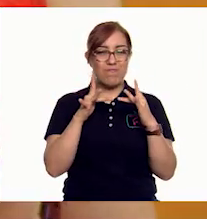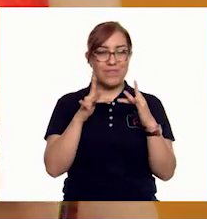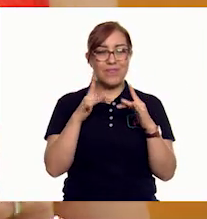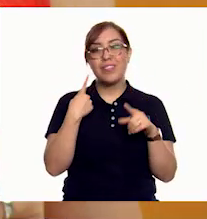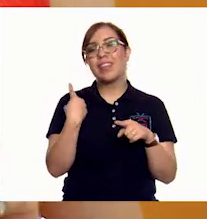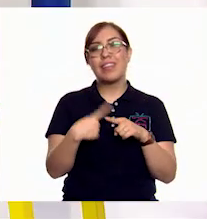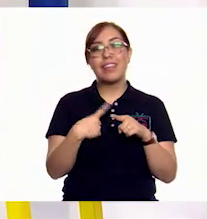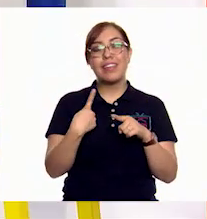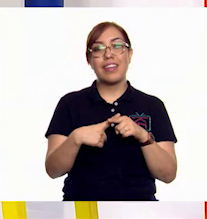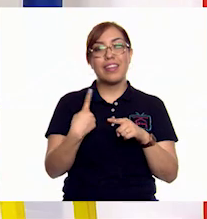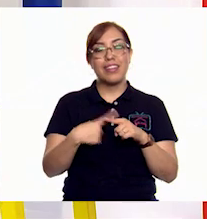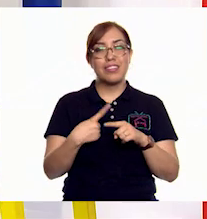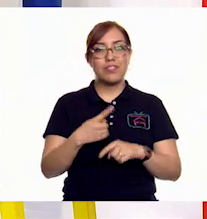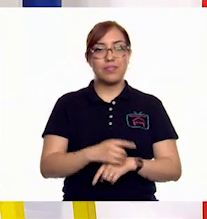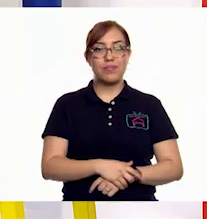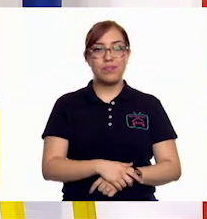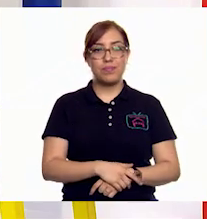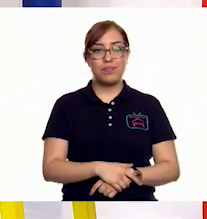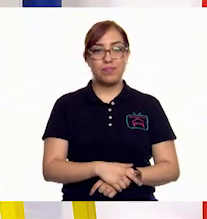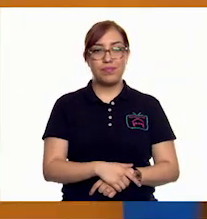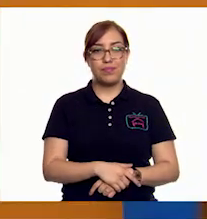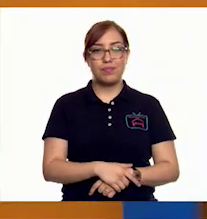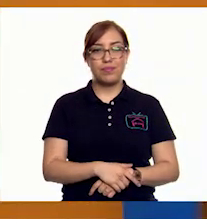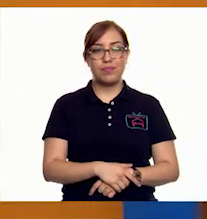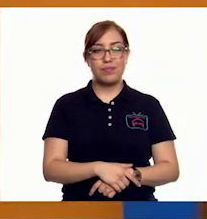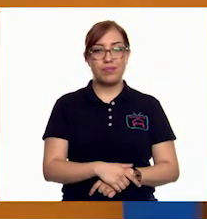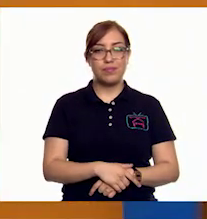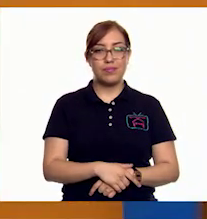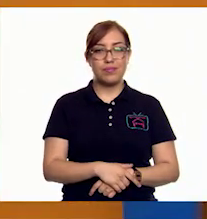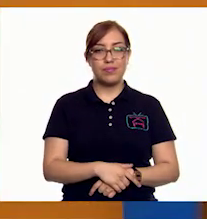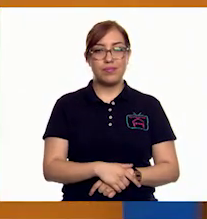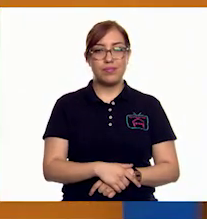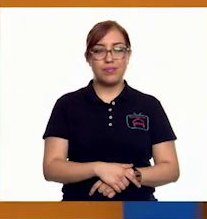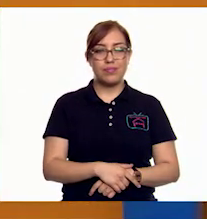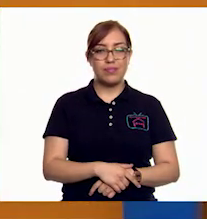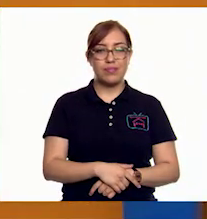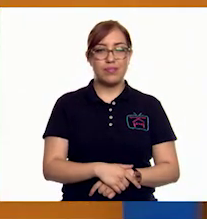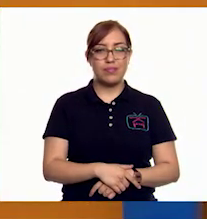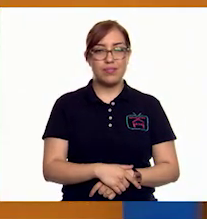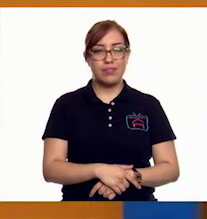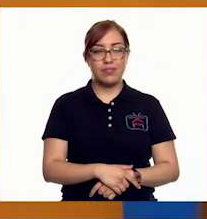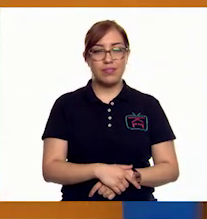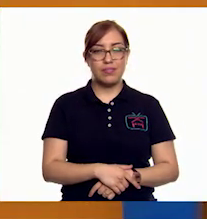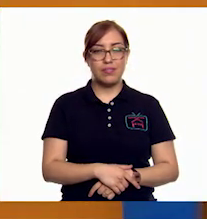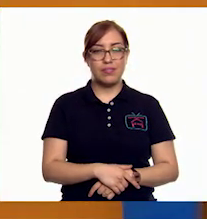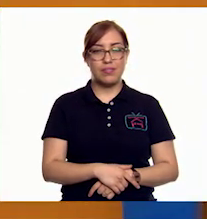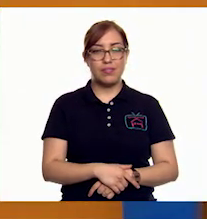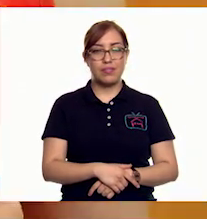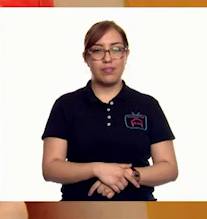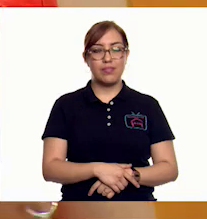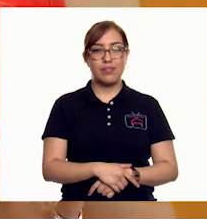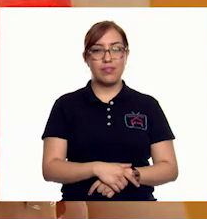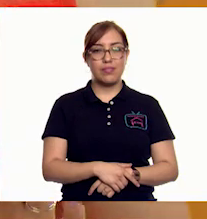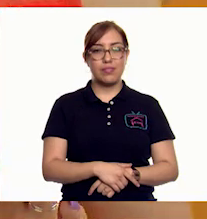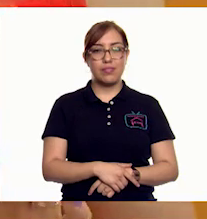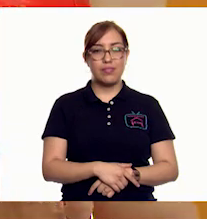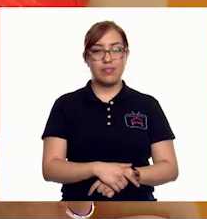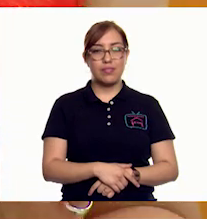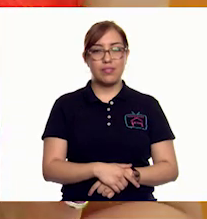Y se trata de alguien a quien le decimos